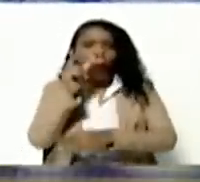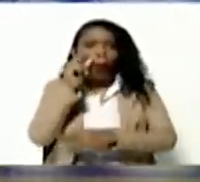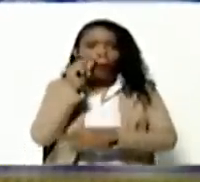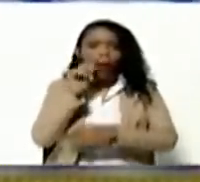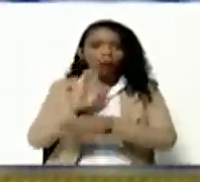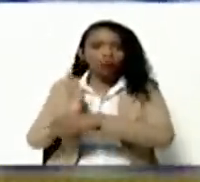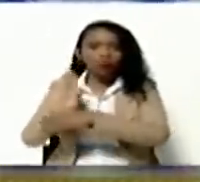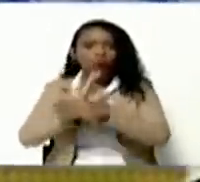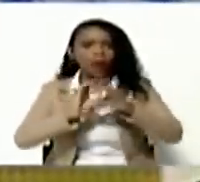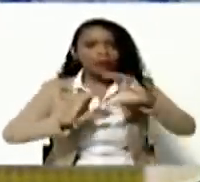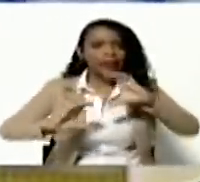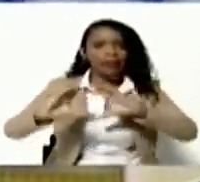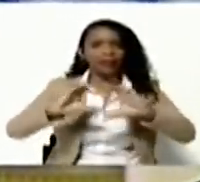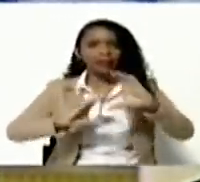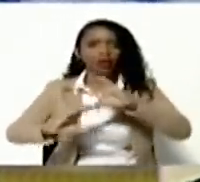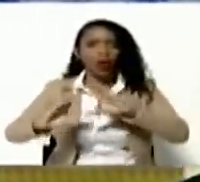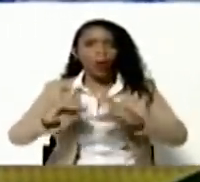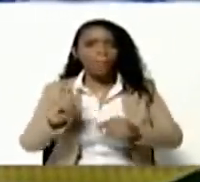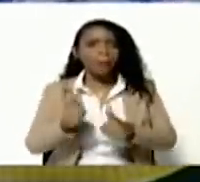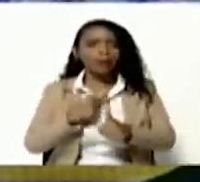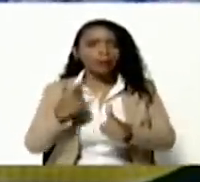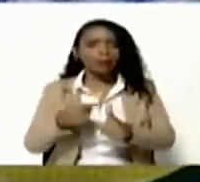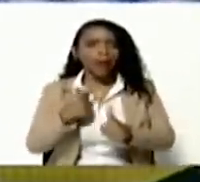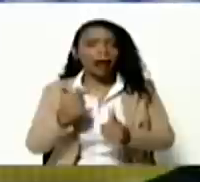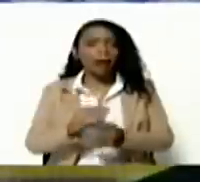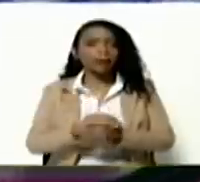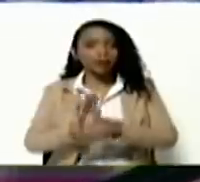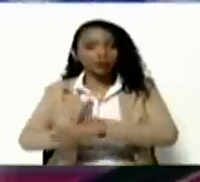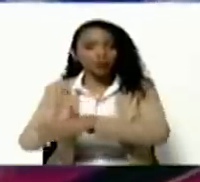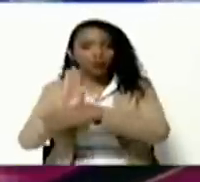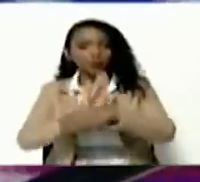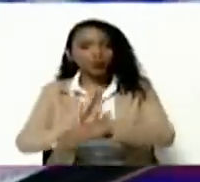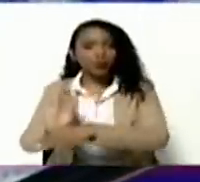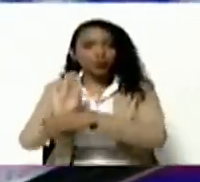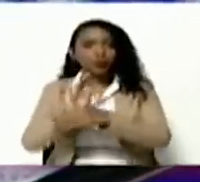a los científicos al científico principal protegiéndolo